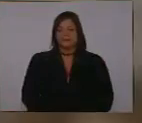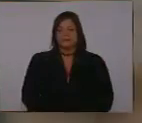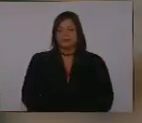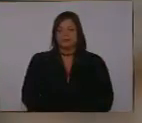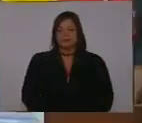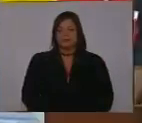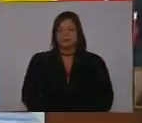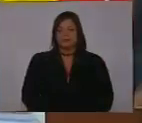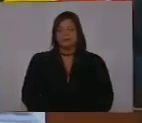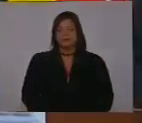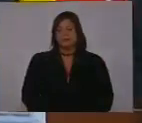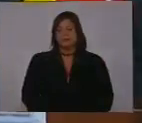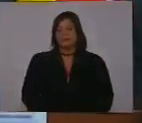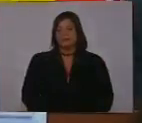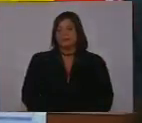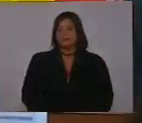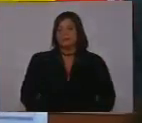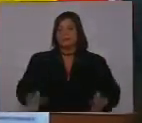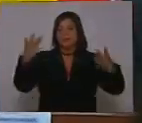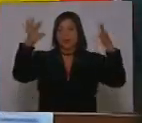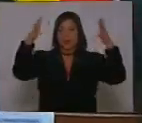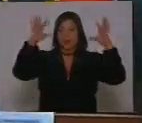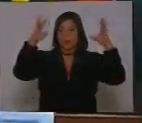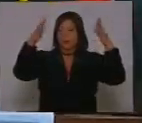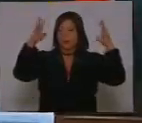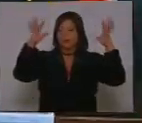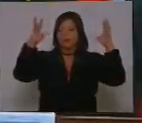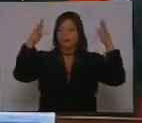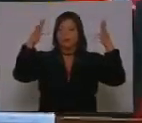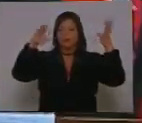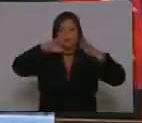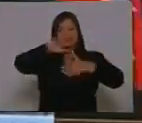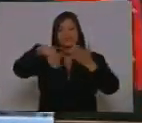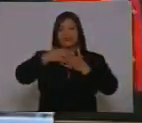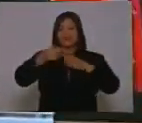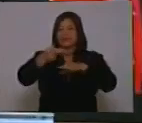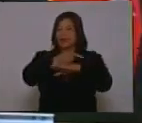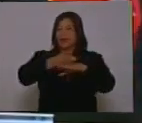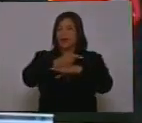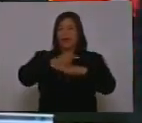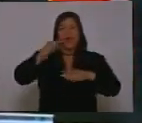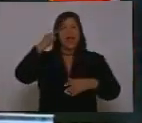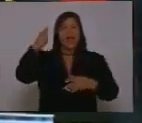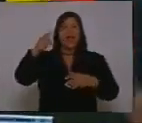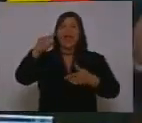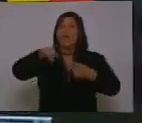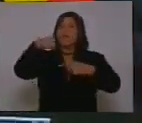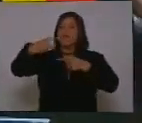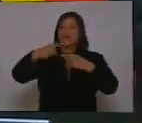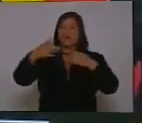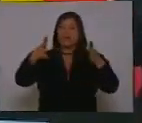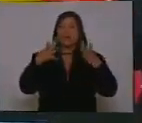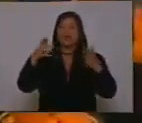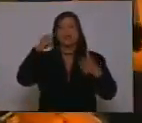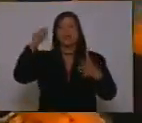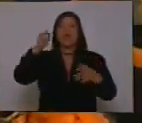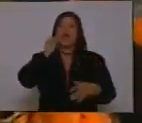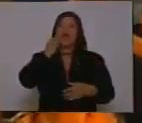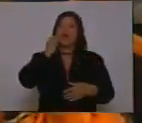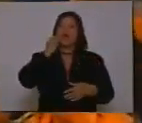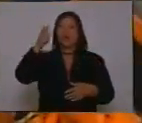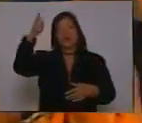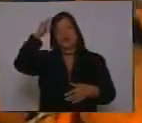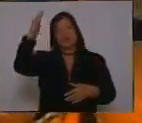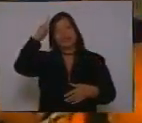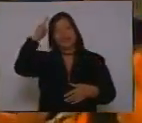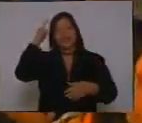Bueno, compañeros, vamos a brindarle un fuerte aplauso a nuestro candidato Héctor Rodríguez, el hombre de la juventud, el hombre